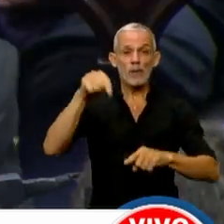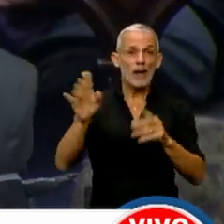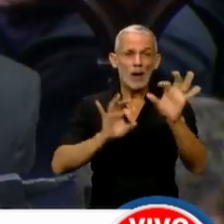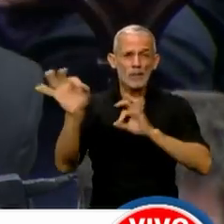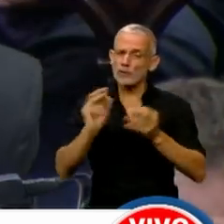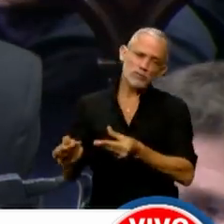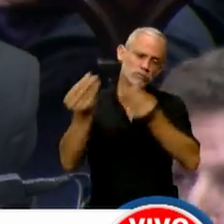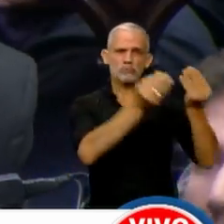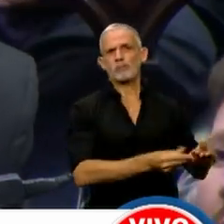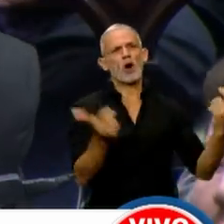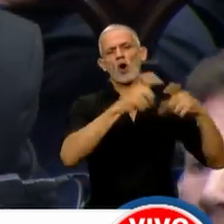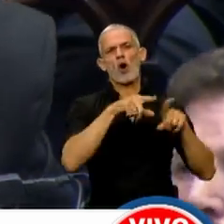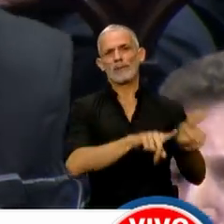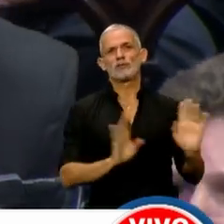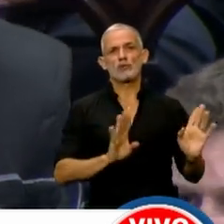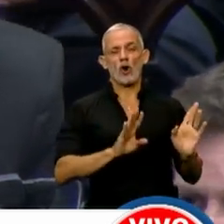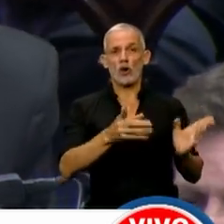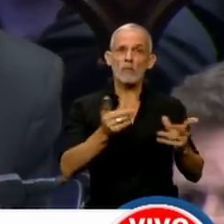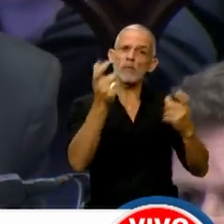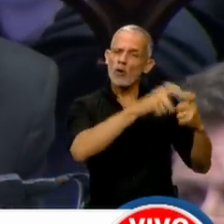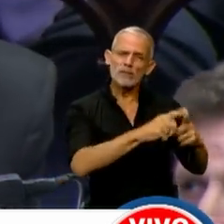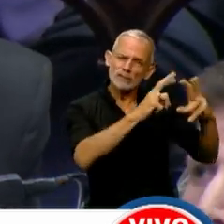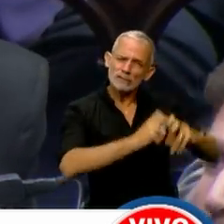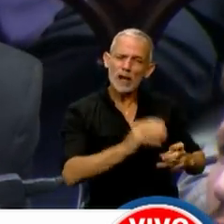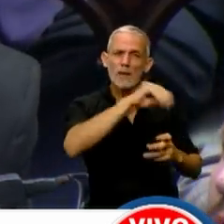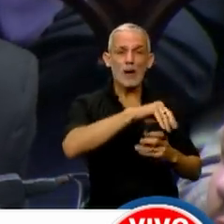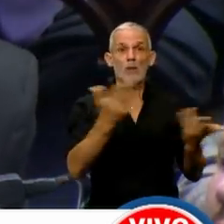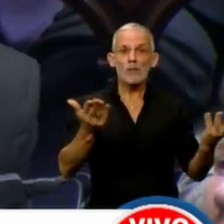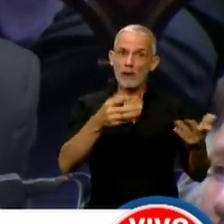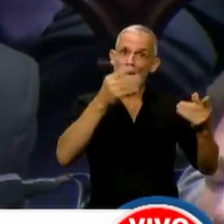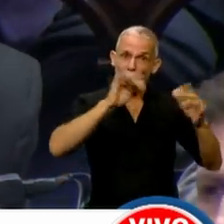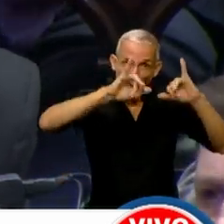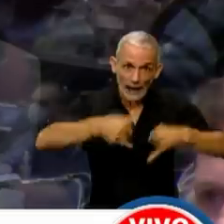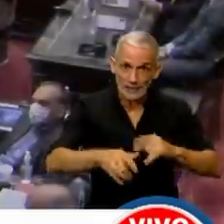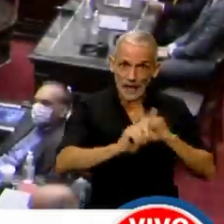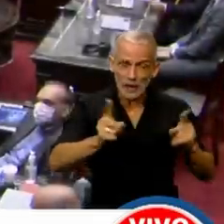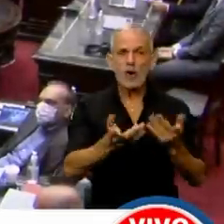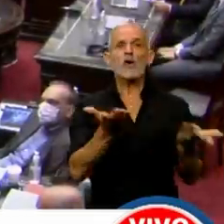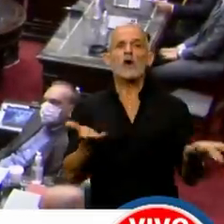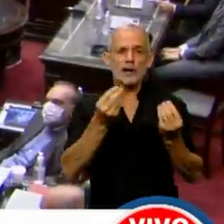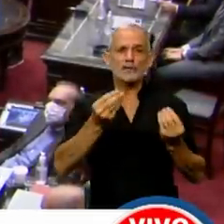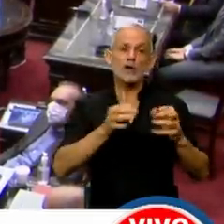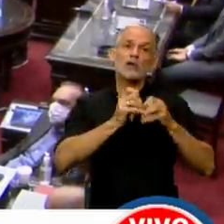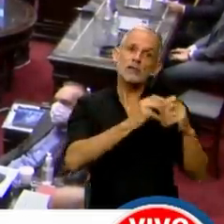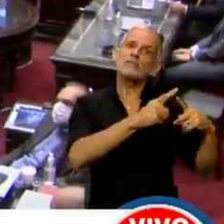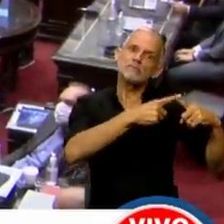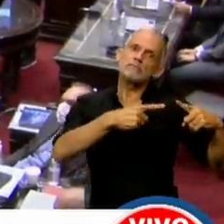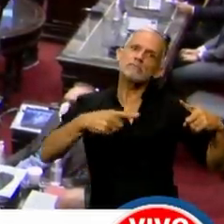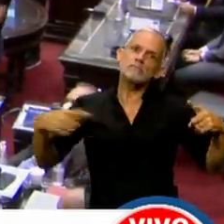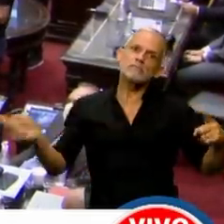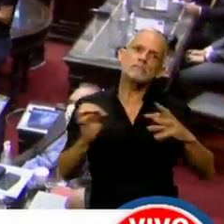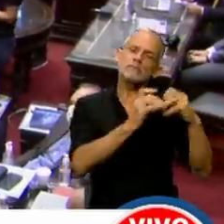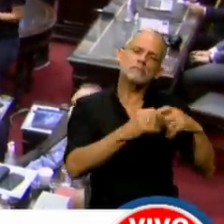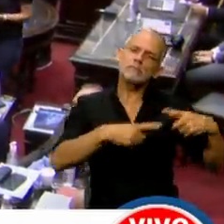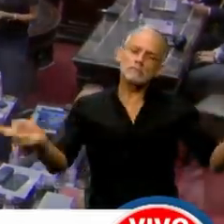proyecto a comisión y lo volvieron a estudiar y sin embargo en lugar de aceptar esa propuesta siguieron adelante con todo el